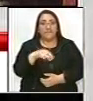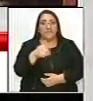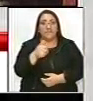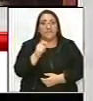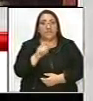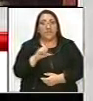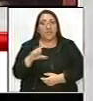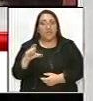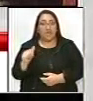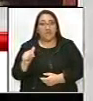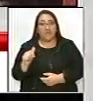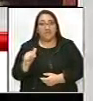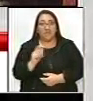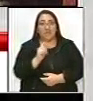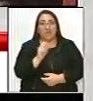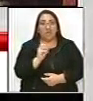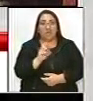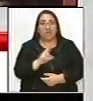Medina,